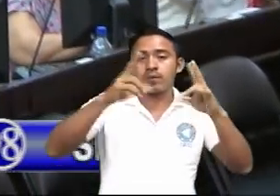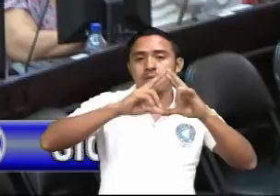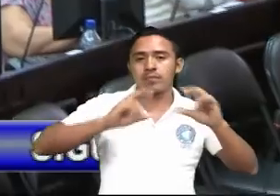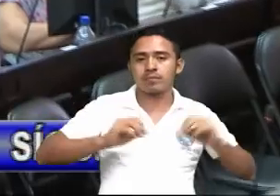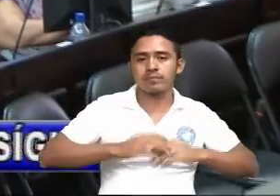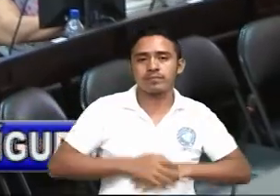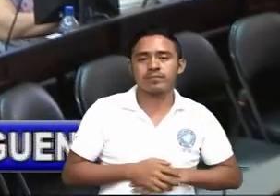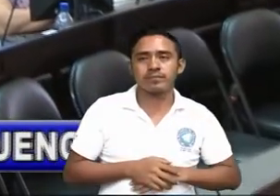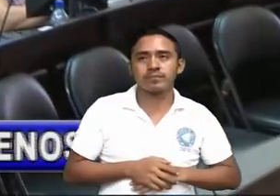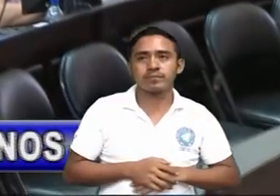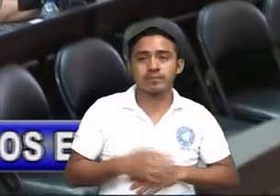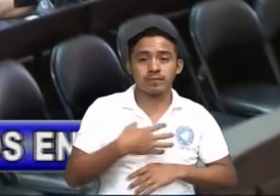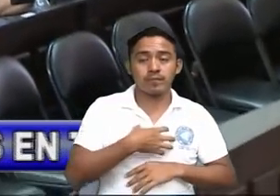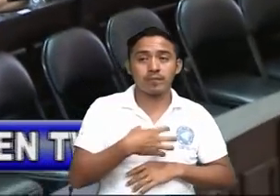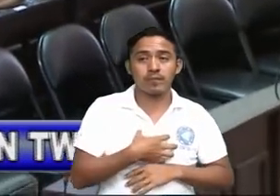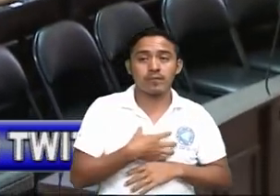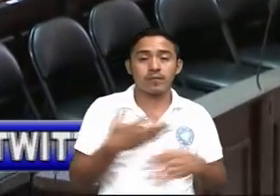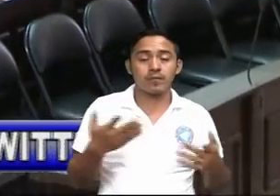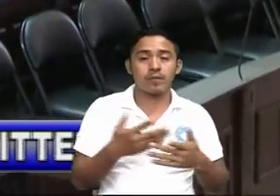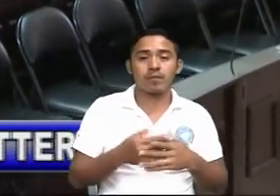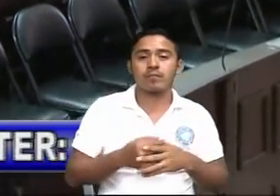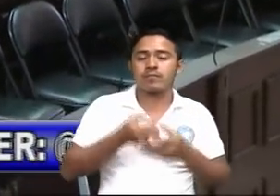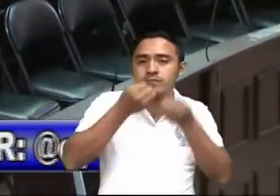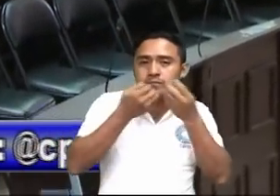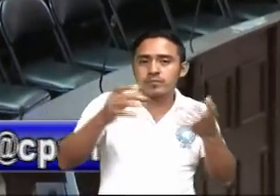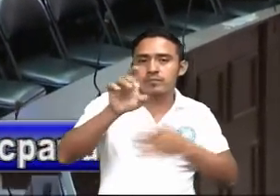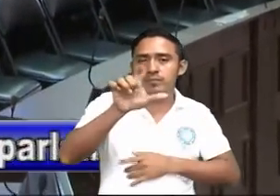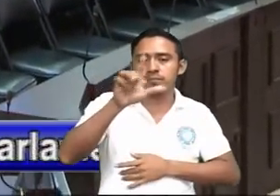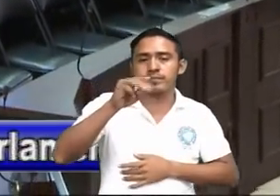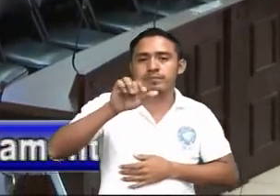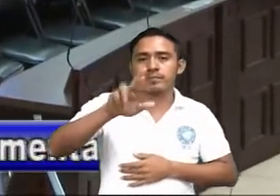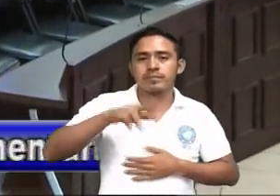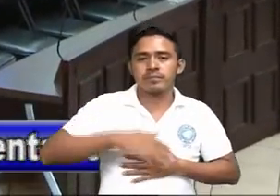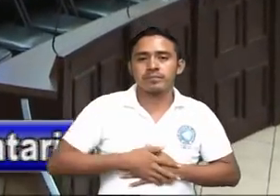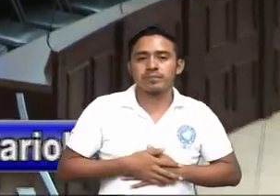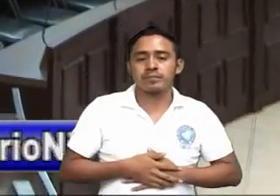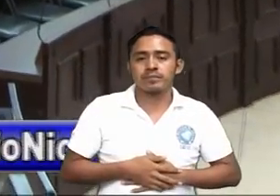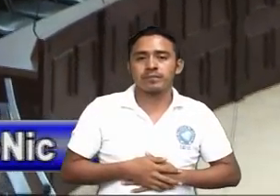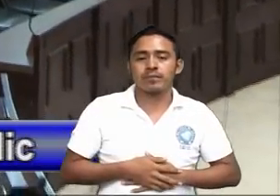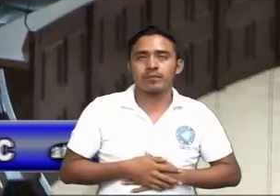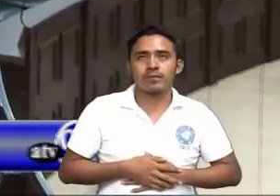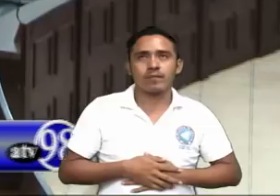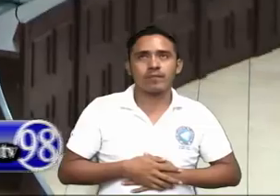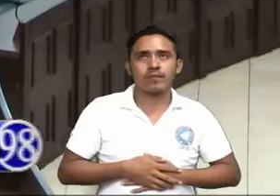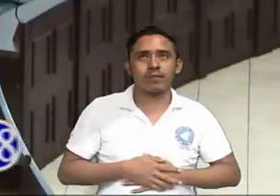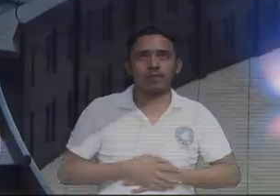Nicaragua. Con cámara de Ronald Ruiz, para el canal parlamentario, les informó Elmer Marcia.